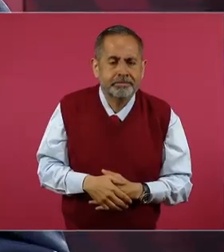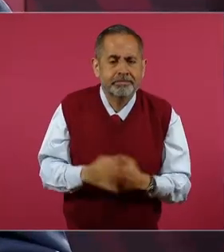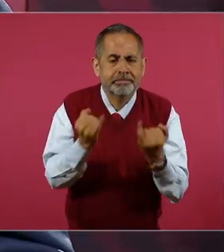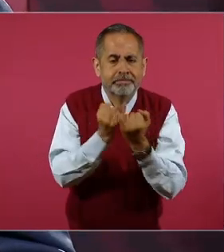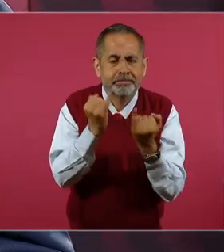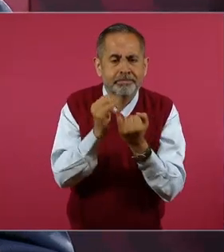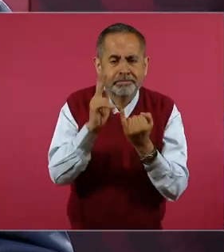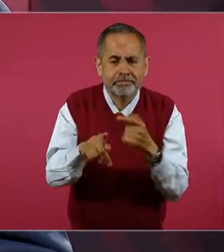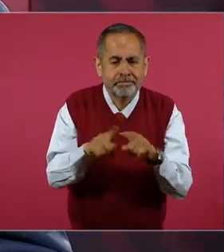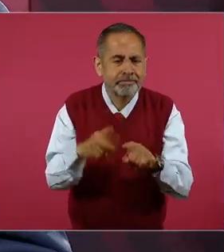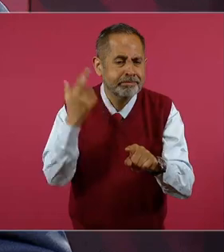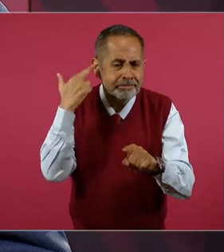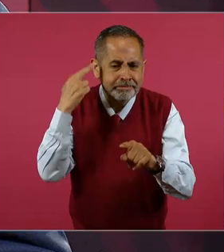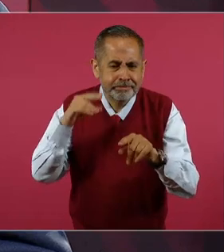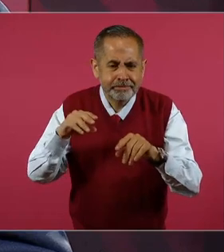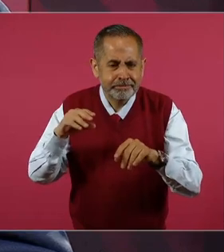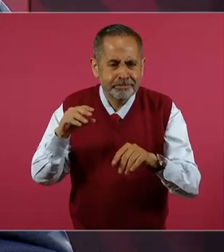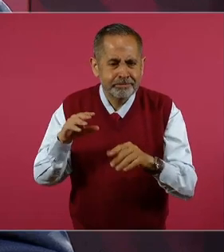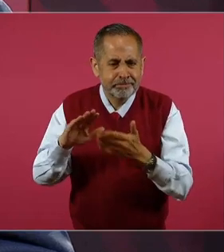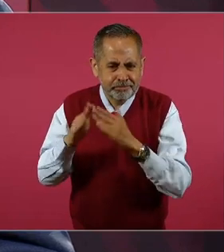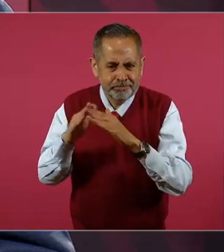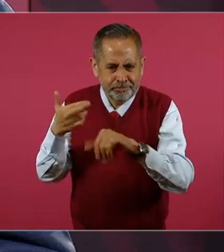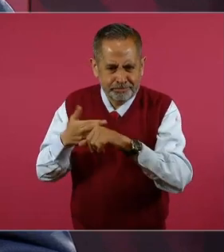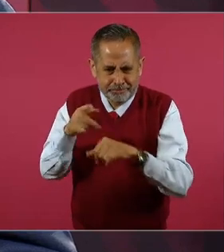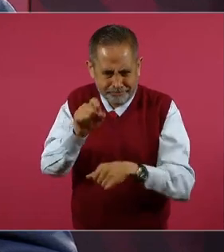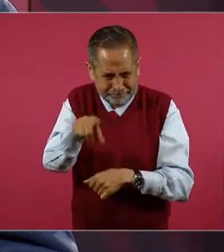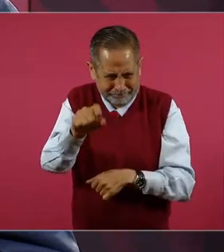radios comunitarias.